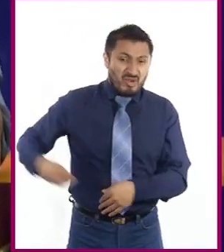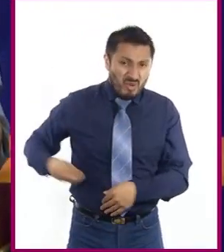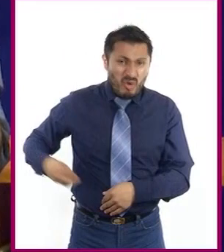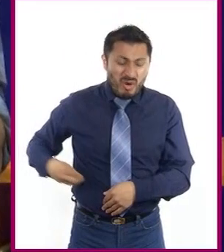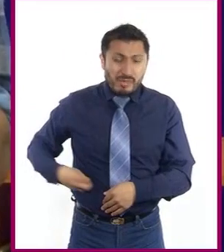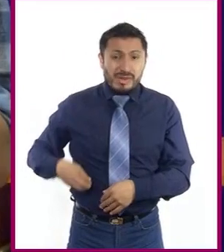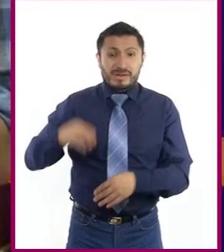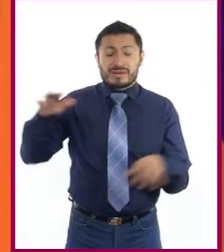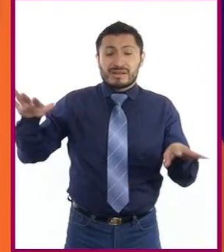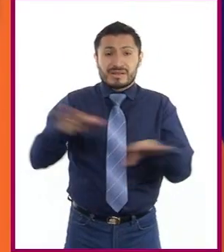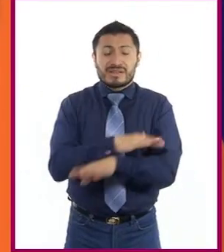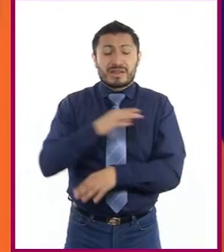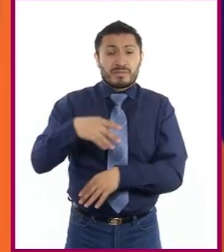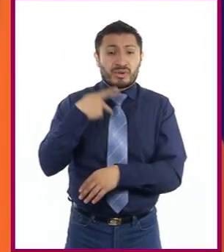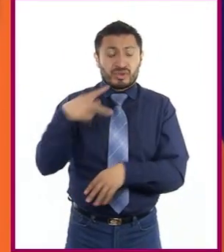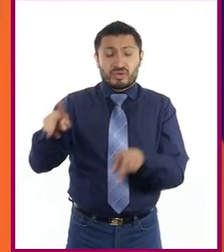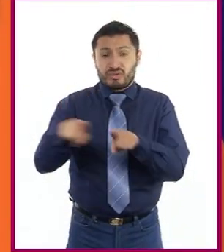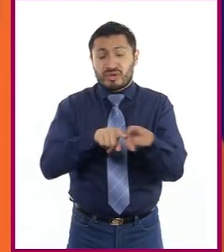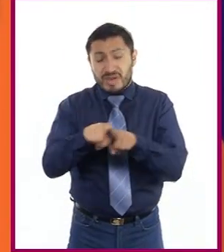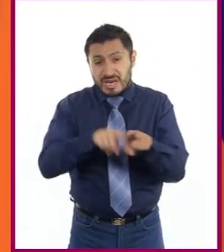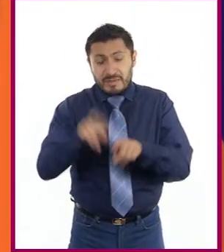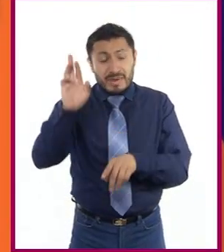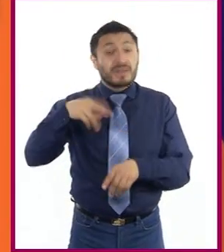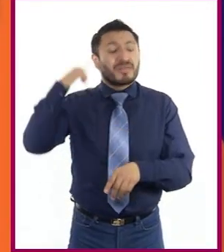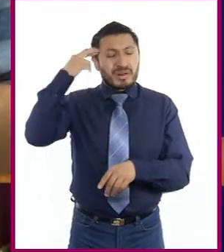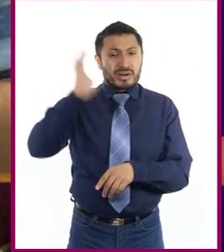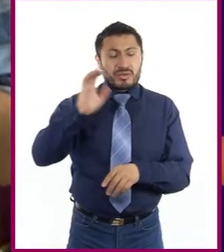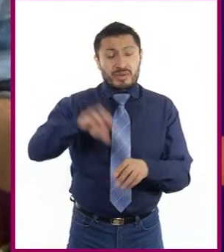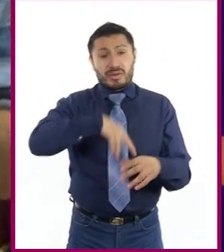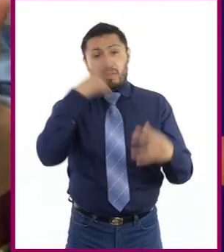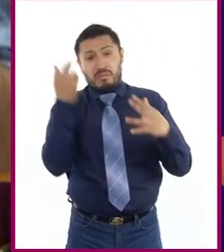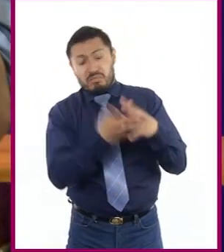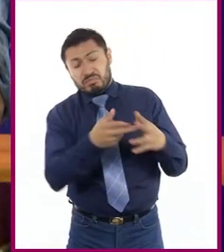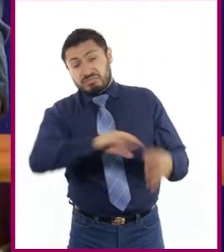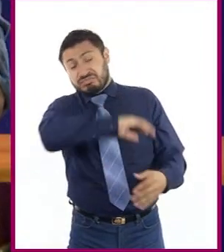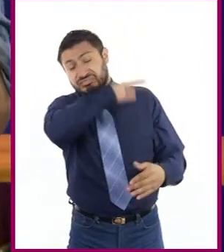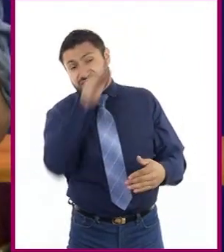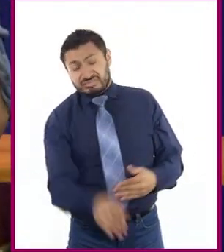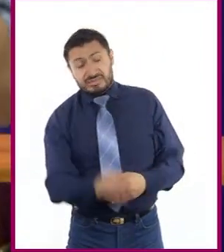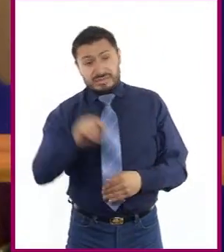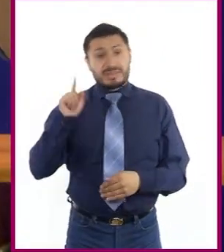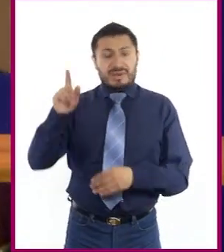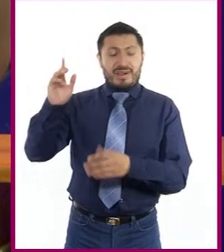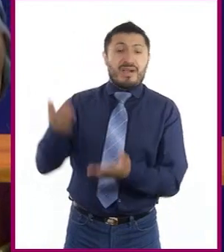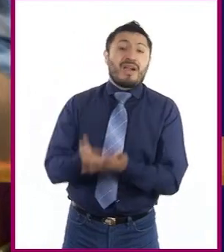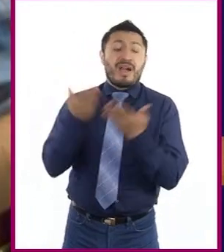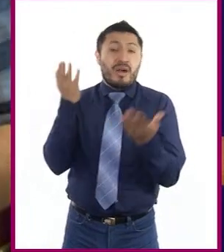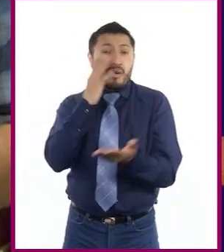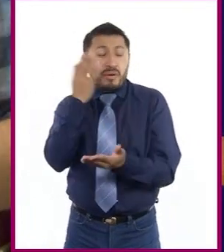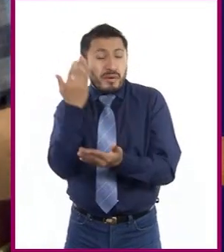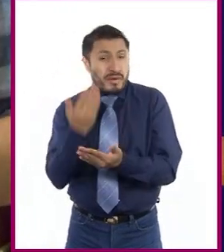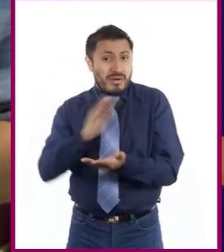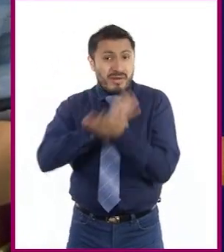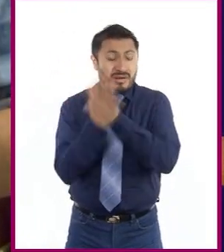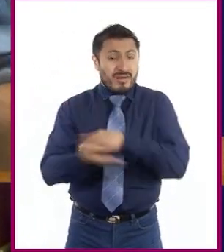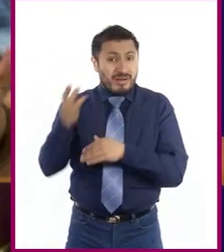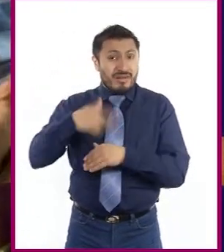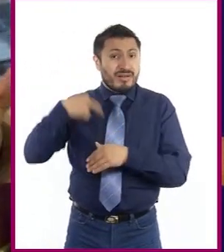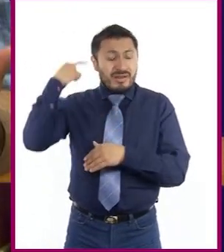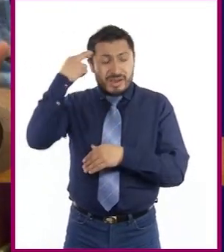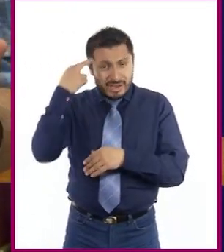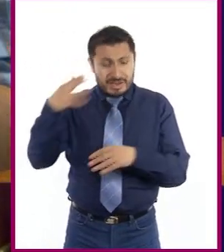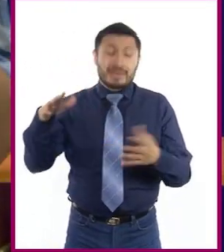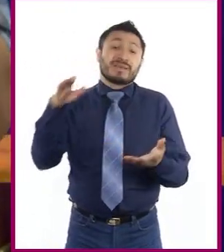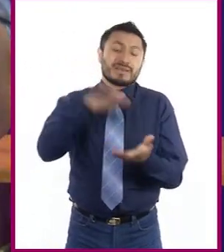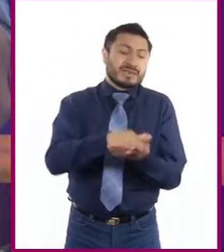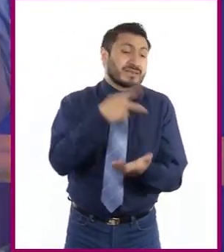el rey Hamlet, cuando éste muere asesinado por él y además se casa con la madre de Hamlet,